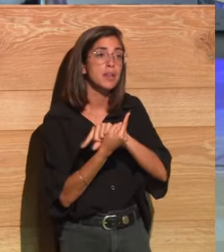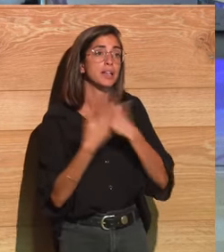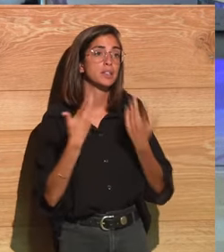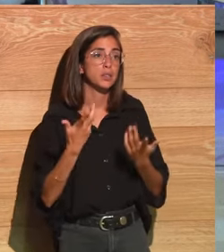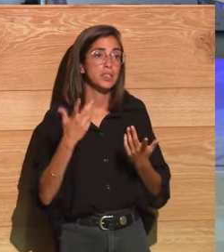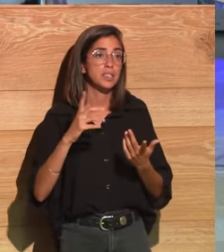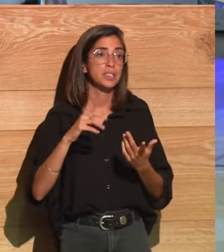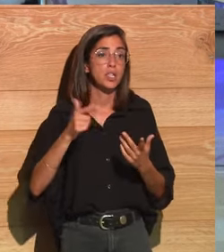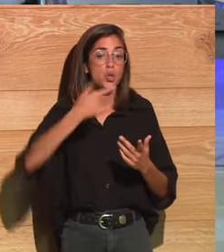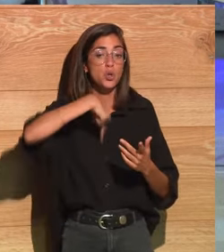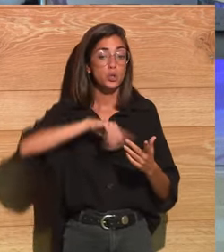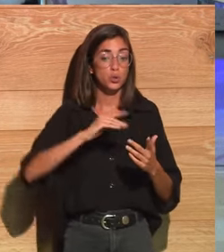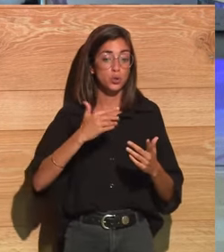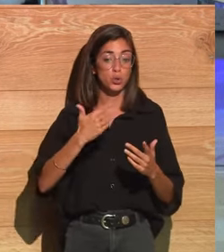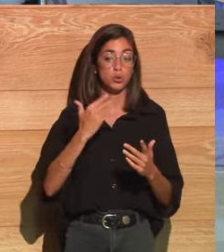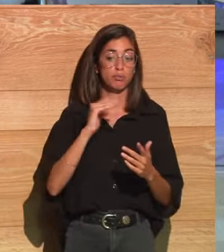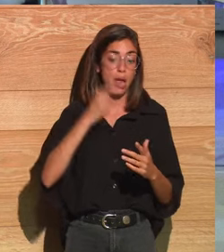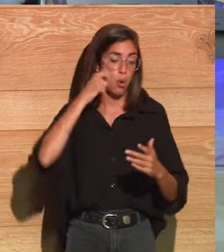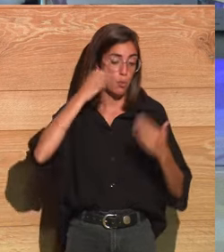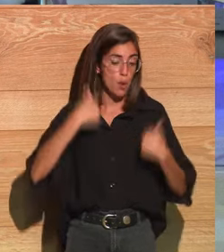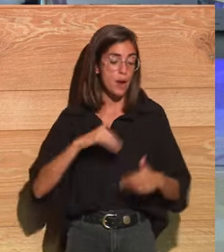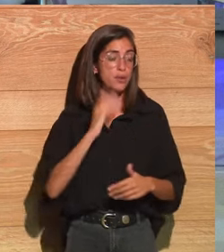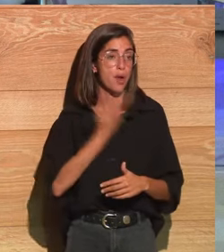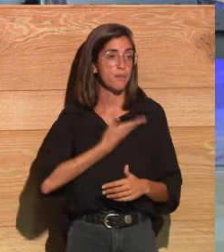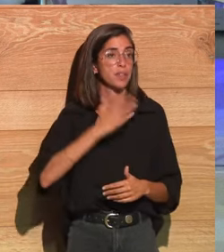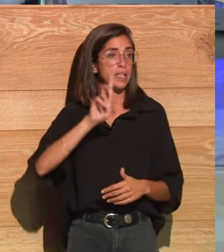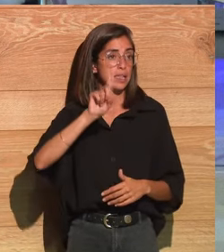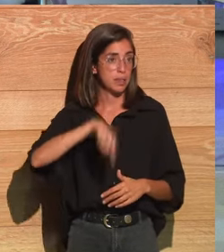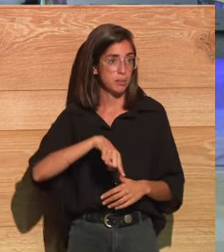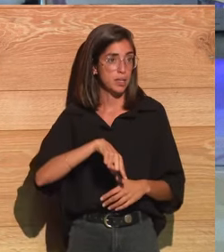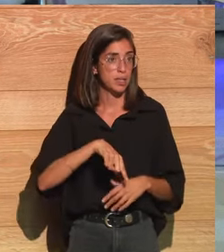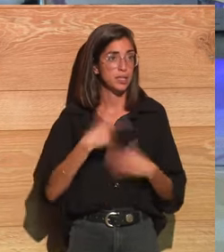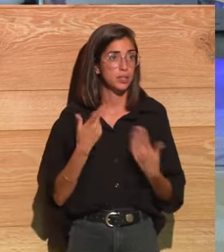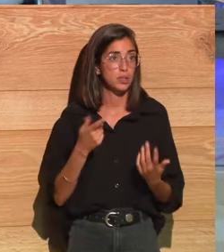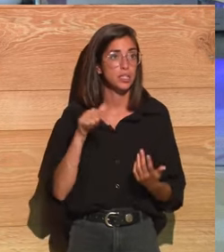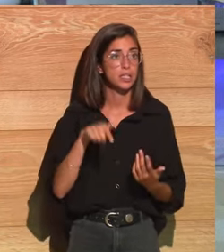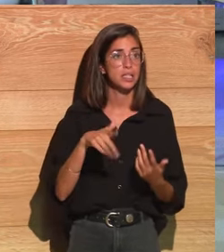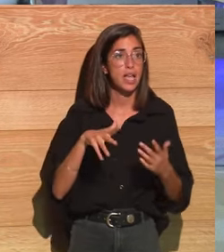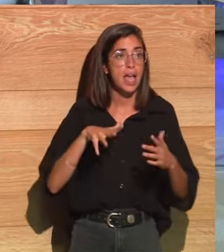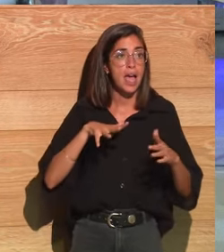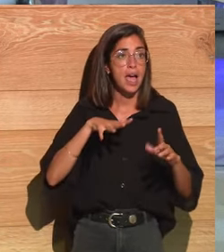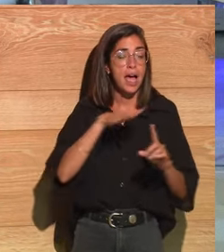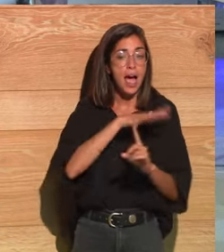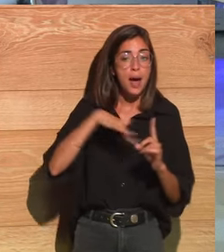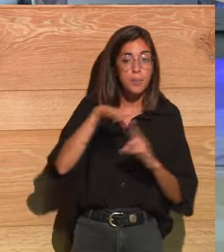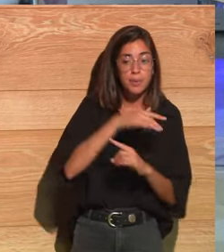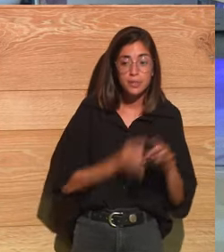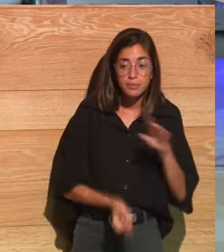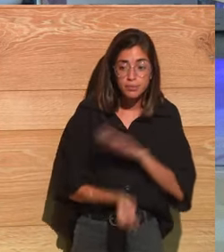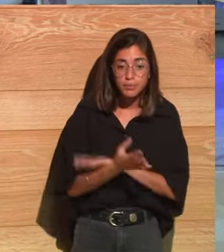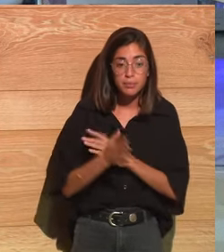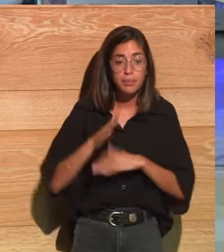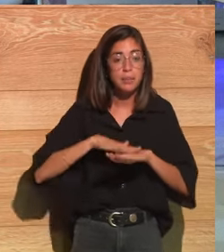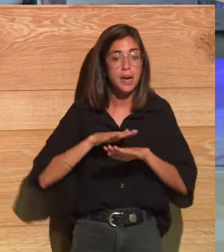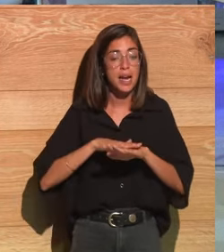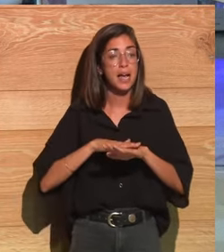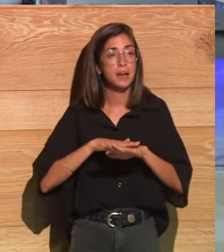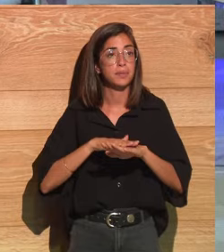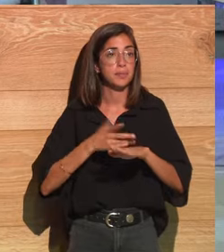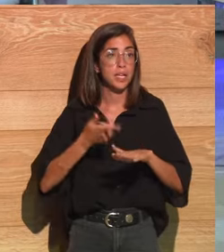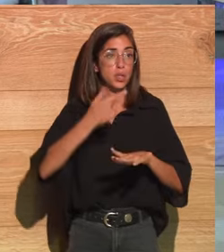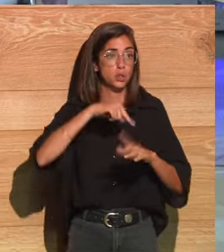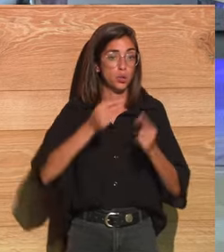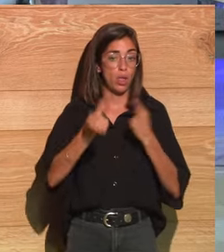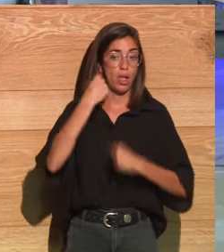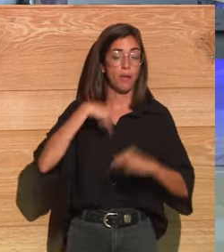de afectarnos también a nosotros. Entonces, esa proximidad crea también un ambiente propicio para que haya virus y bacterias que muten y puedan afectarnos también